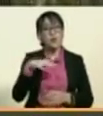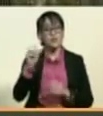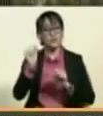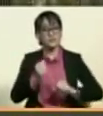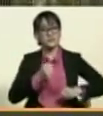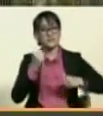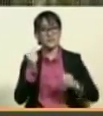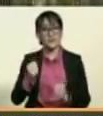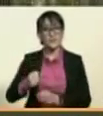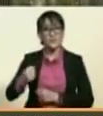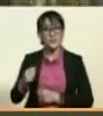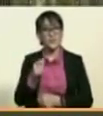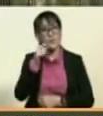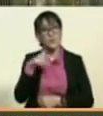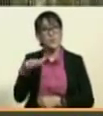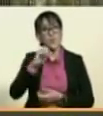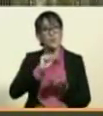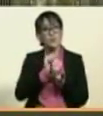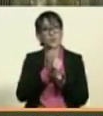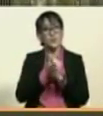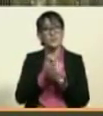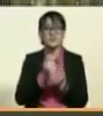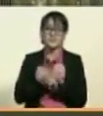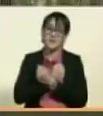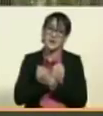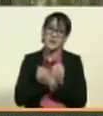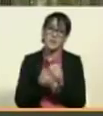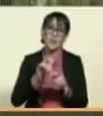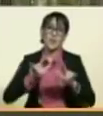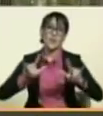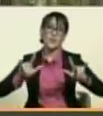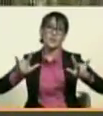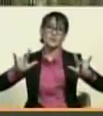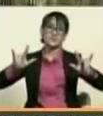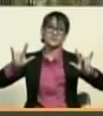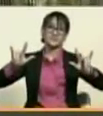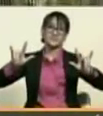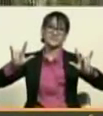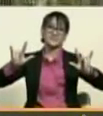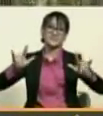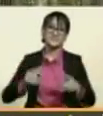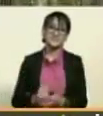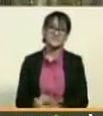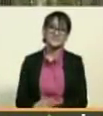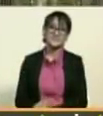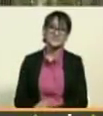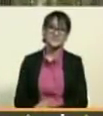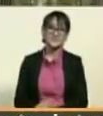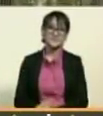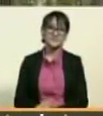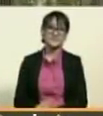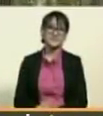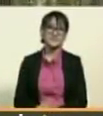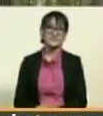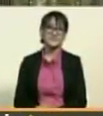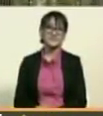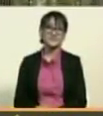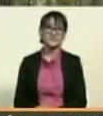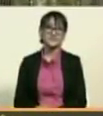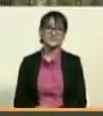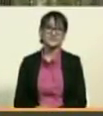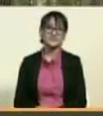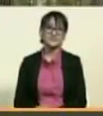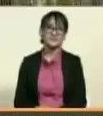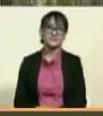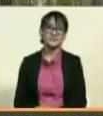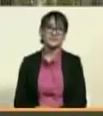Al pueblo de Tucupita, todo mi amor. Estoy aquí entero. Mucho humo.